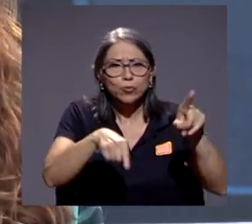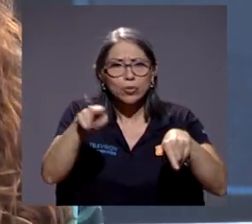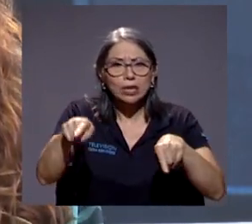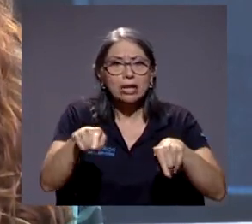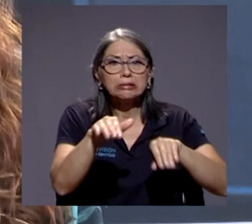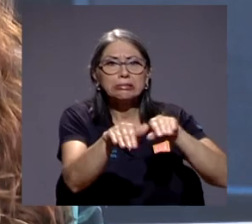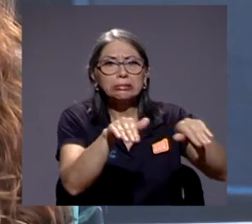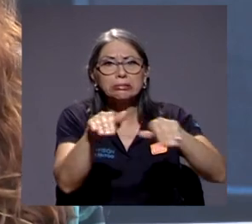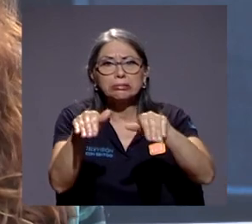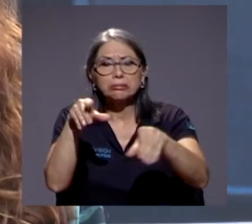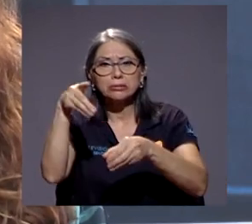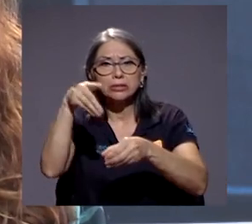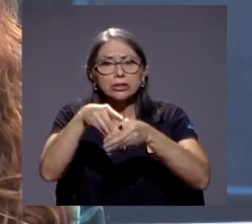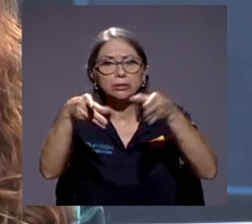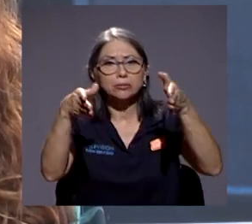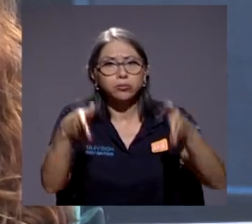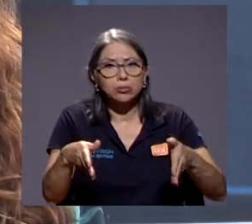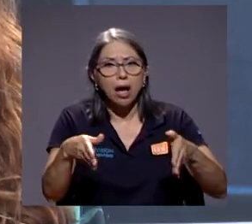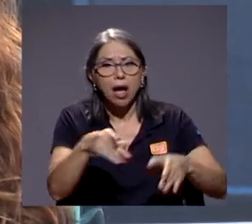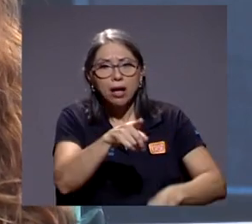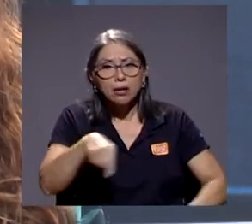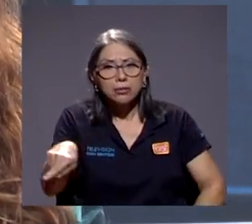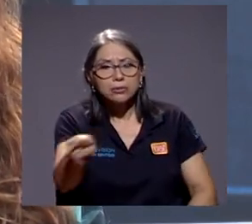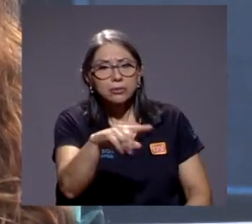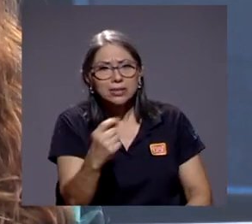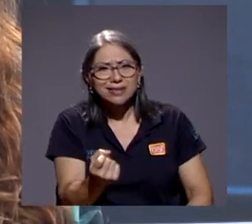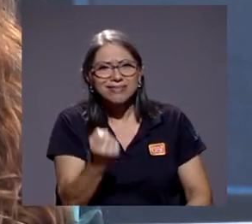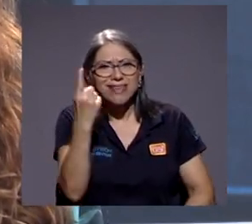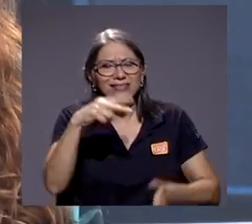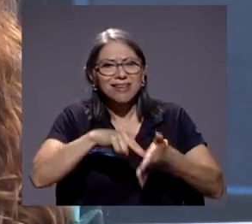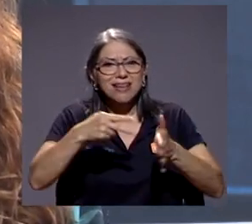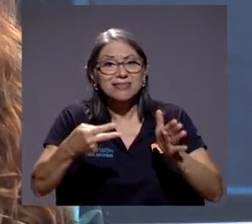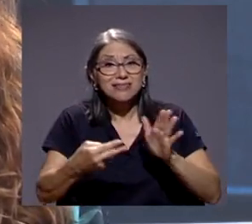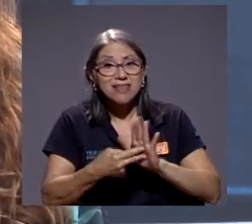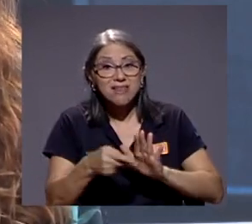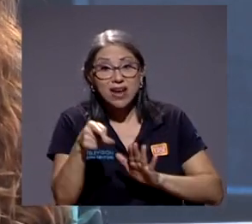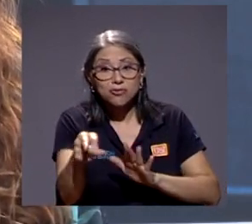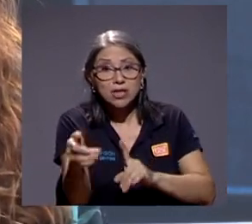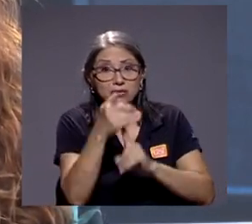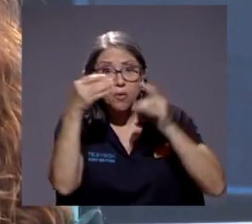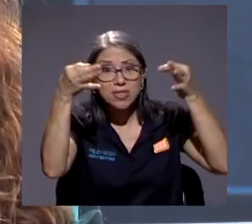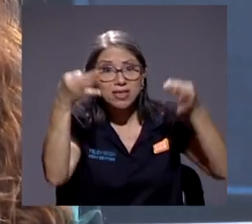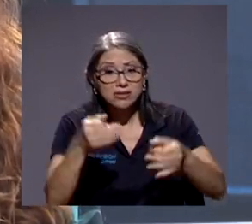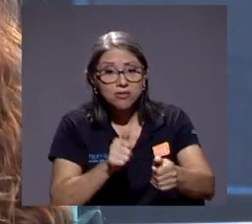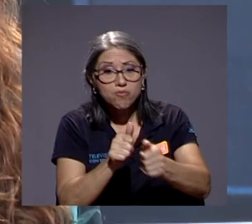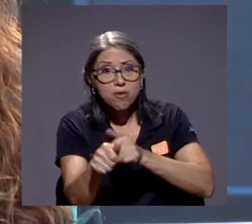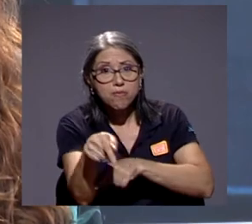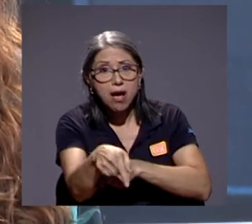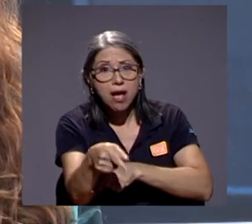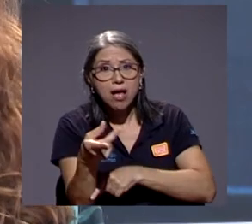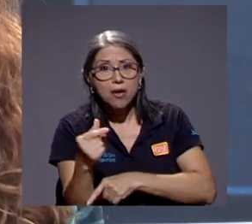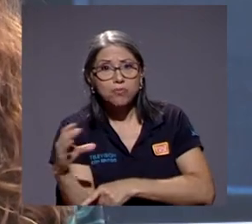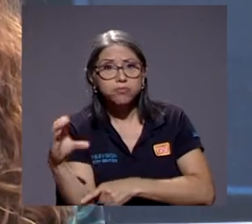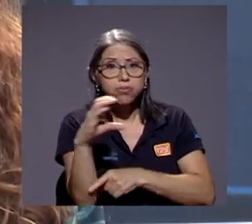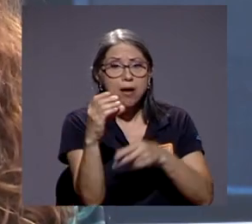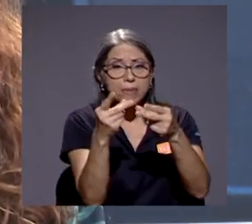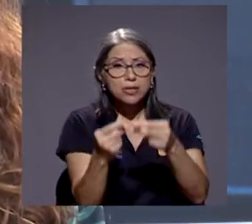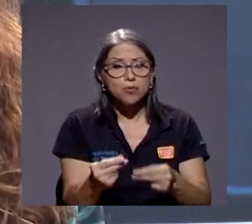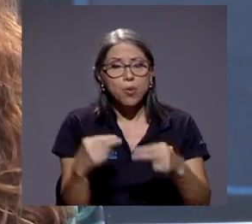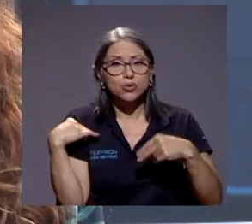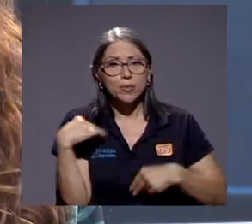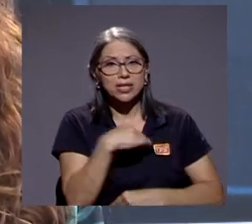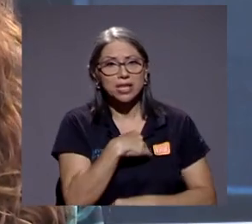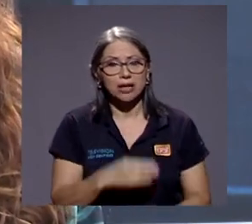diputados y diputadas para que entiendan lo que significa la decisión que están tomando en este momento a nivel del presupuesto del ministerio e